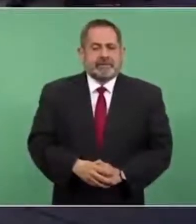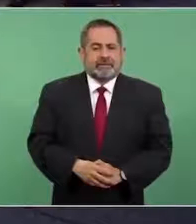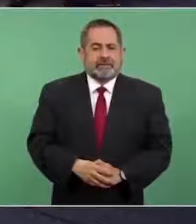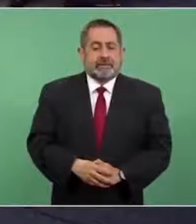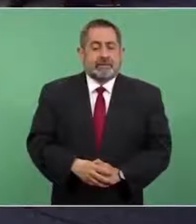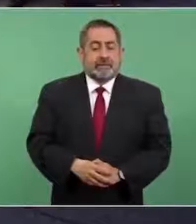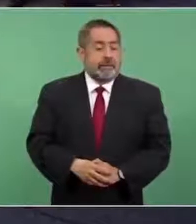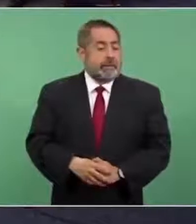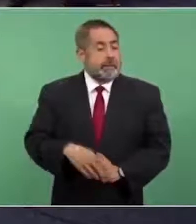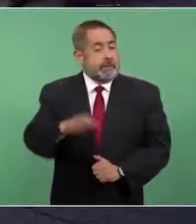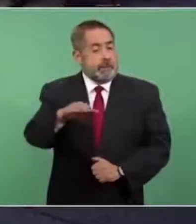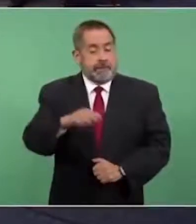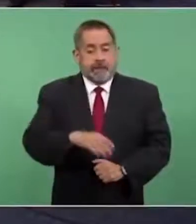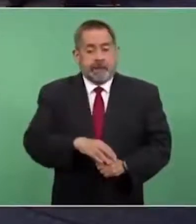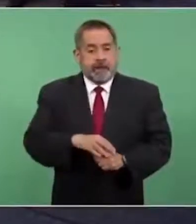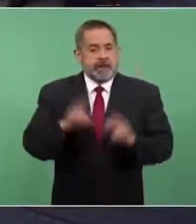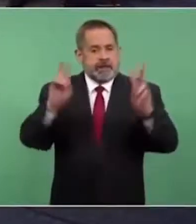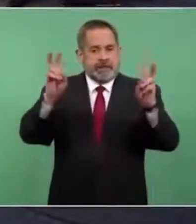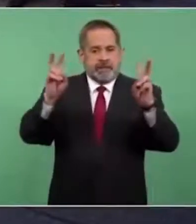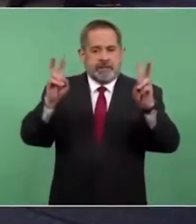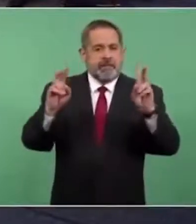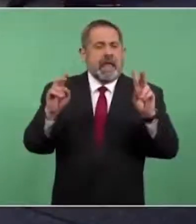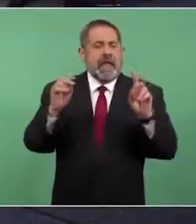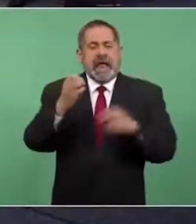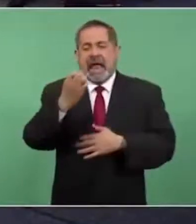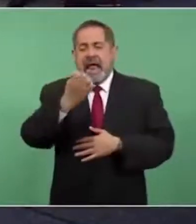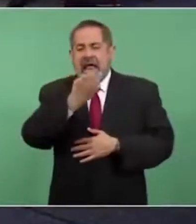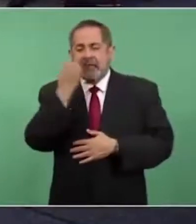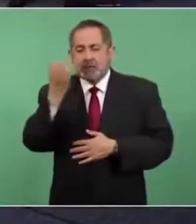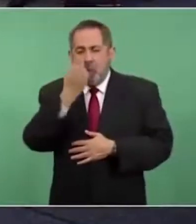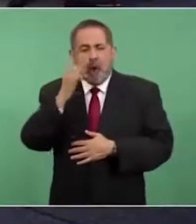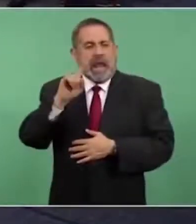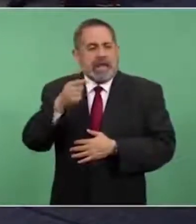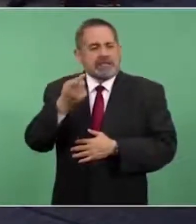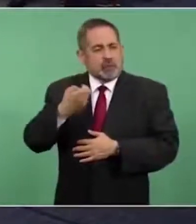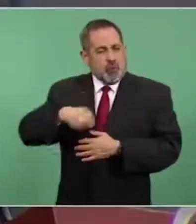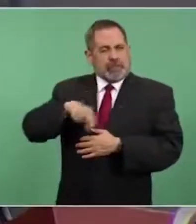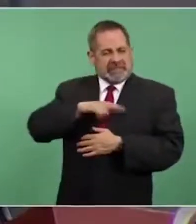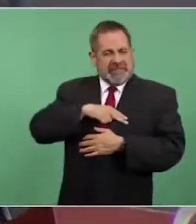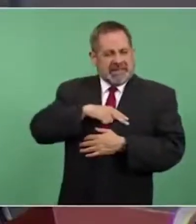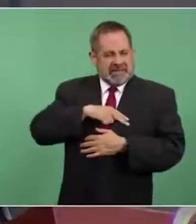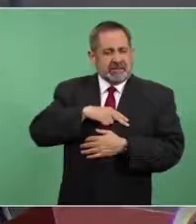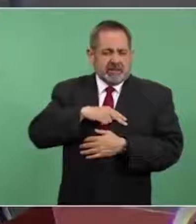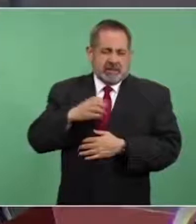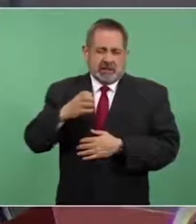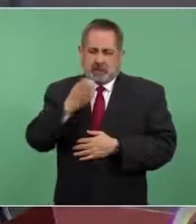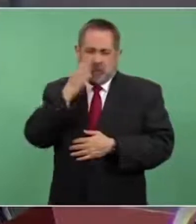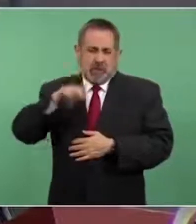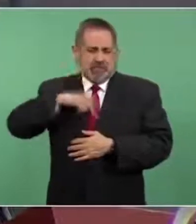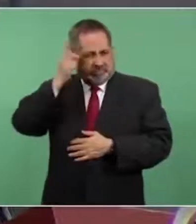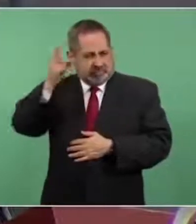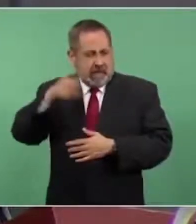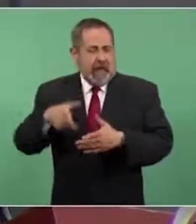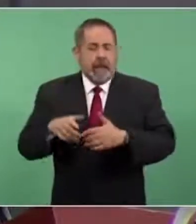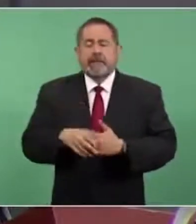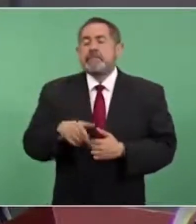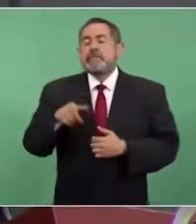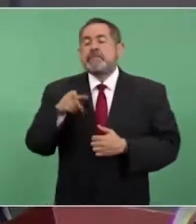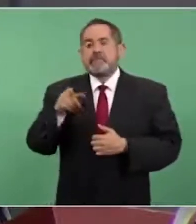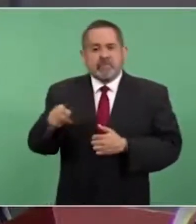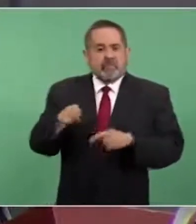Con el programa La Escuela es Nuestra, a finales de este año se habrán entregado